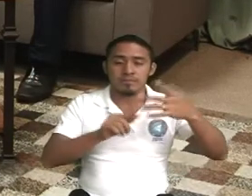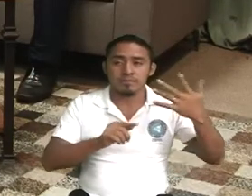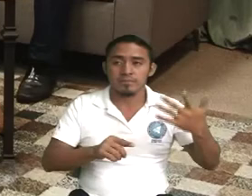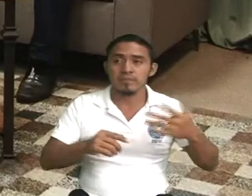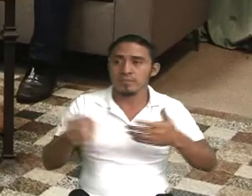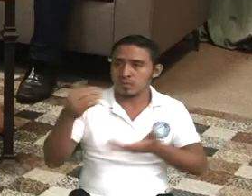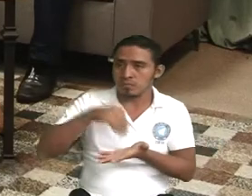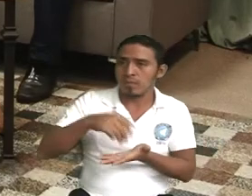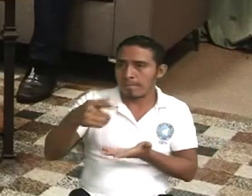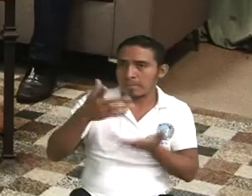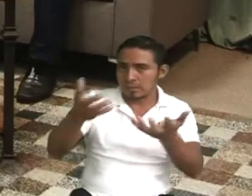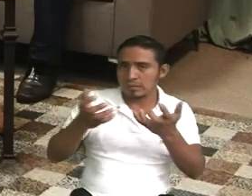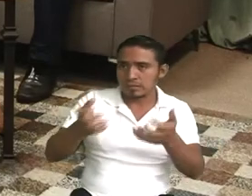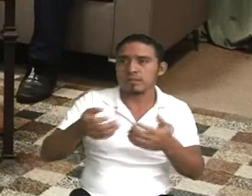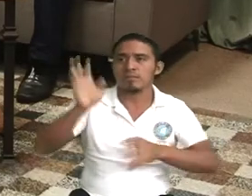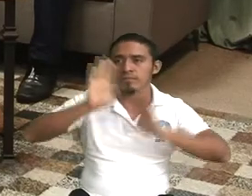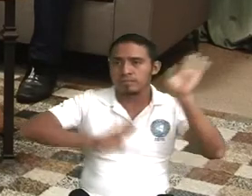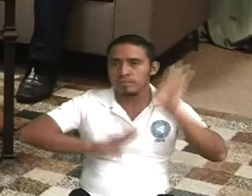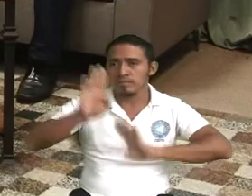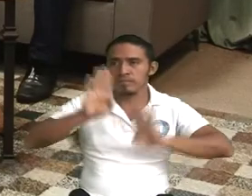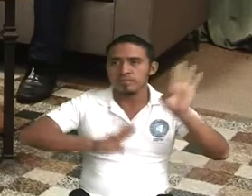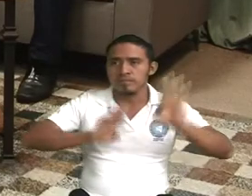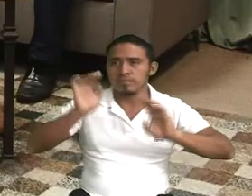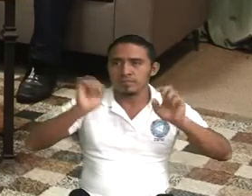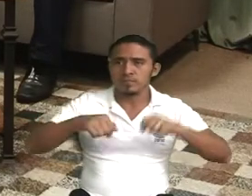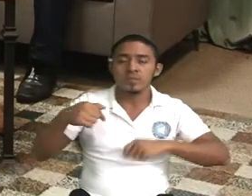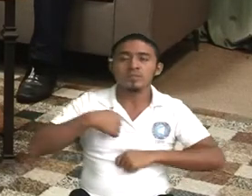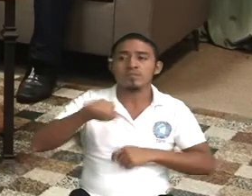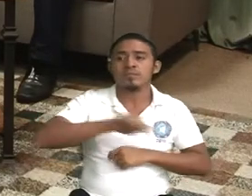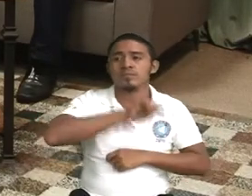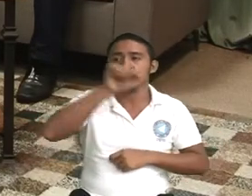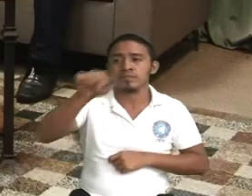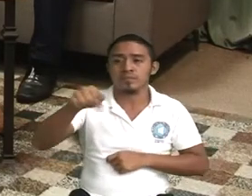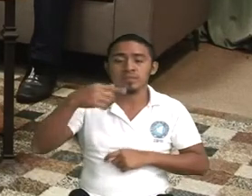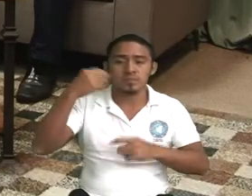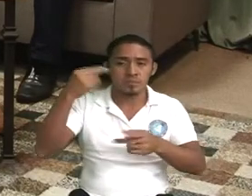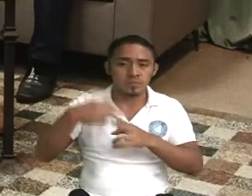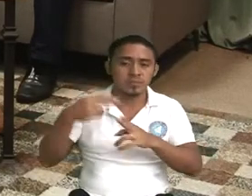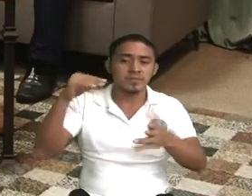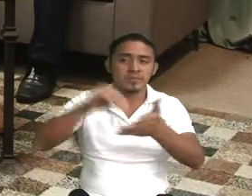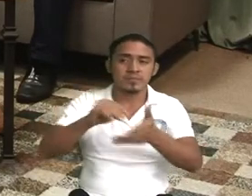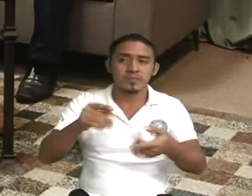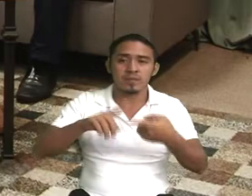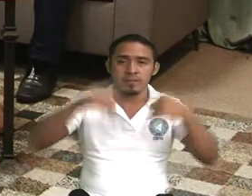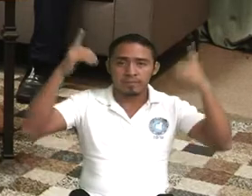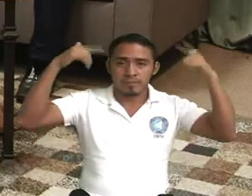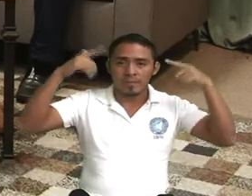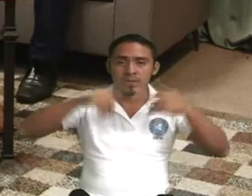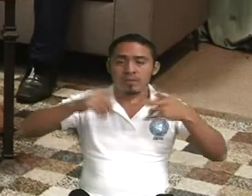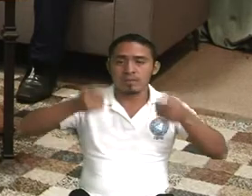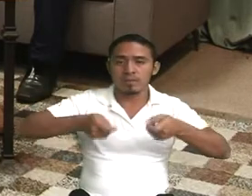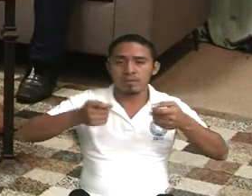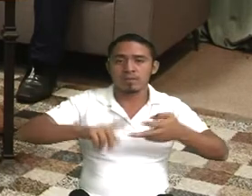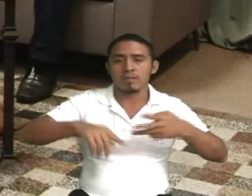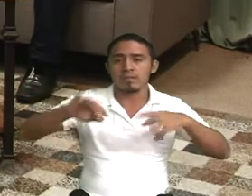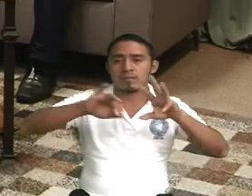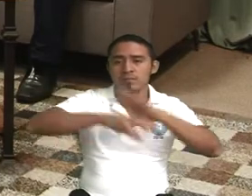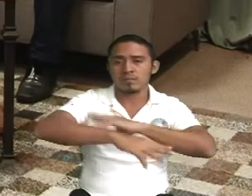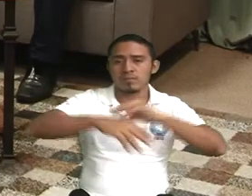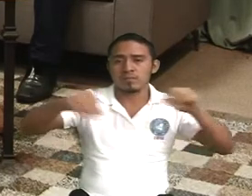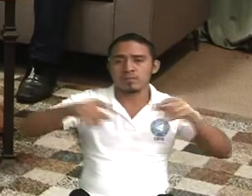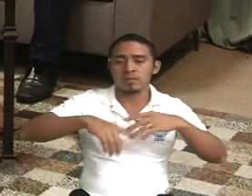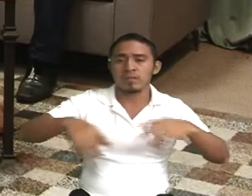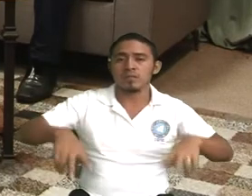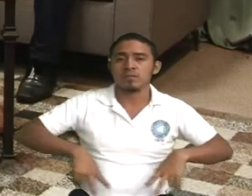departamentos, repito, para aquellos que quieran participar, todavía pueden ir a inscribirse. Masaya, Granada, Jinotega, Huaco